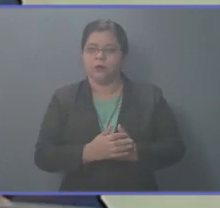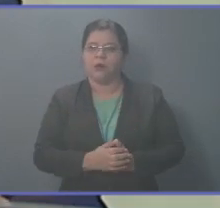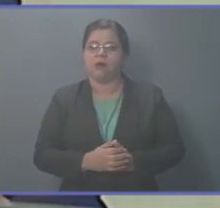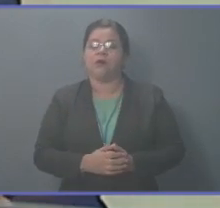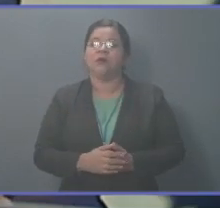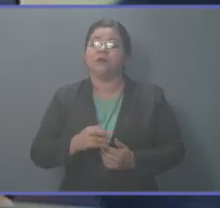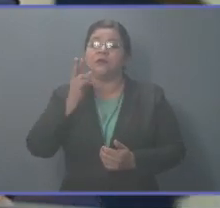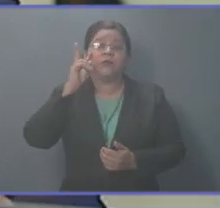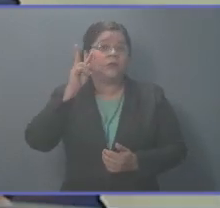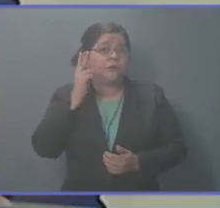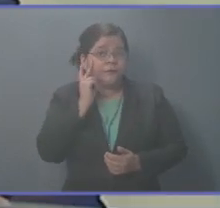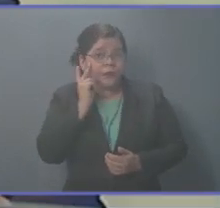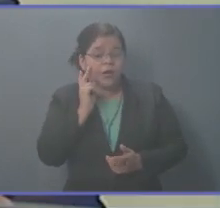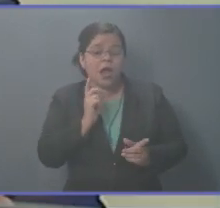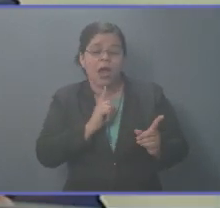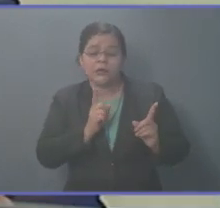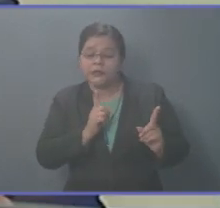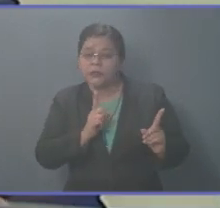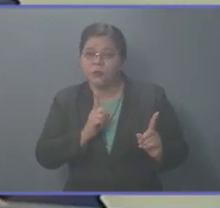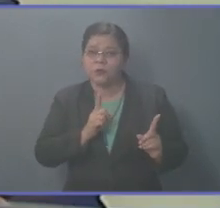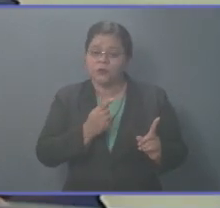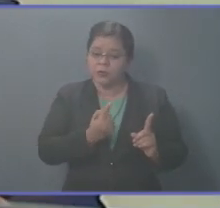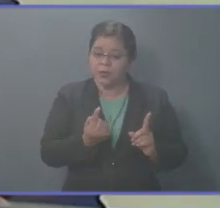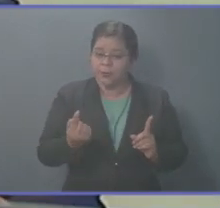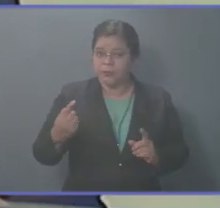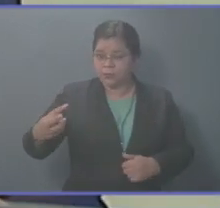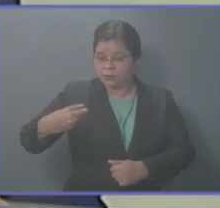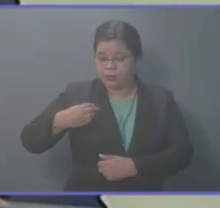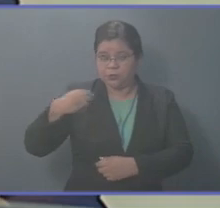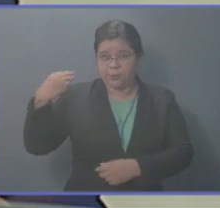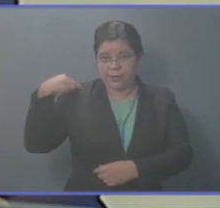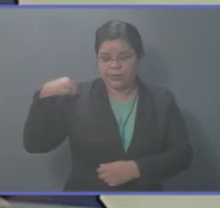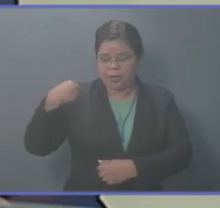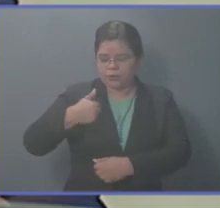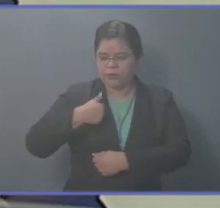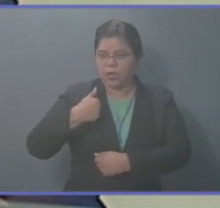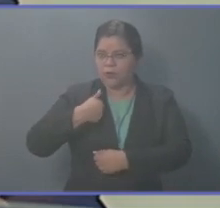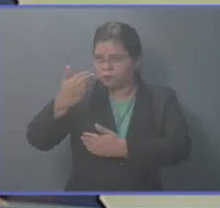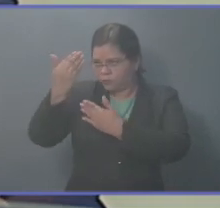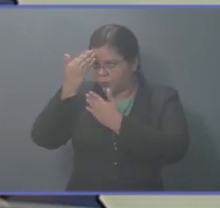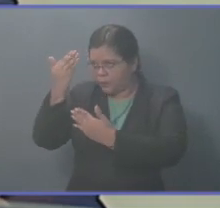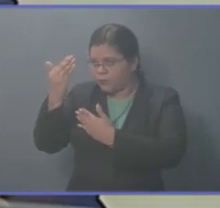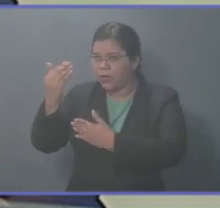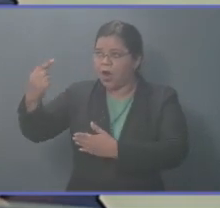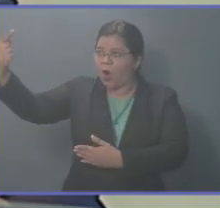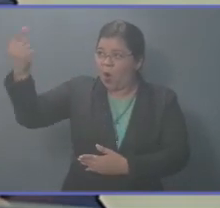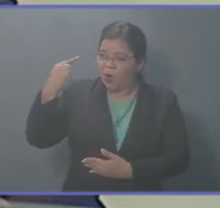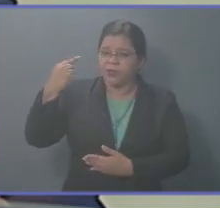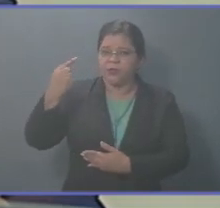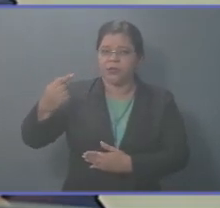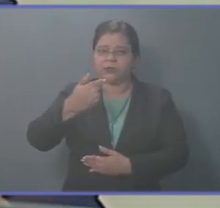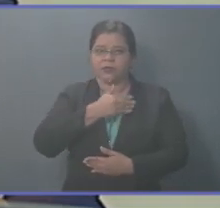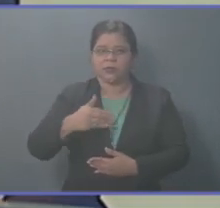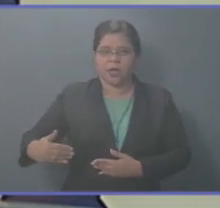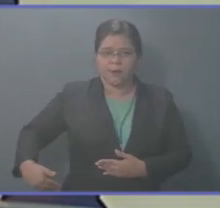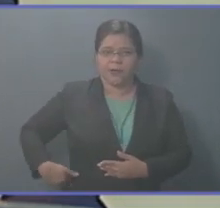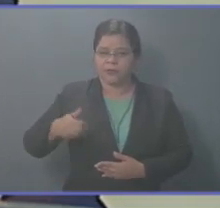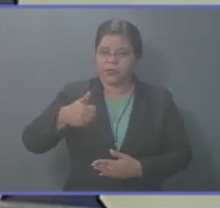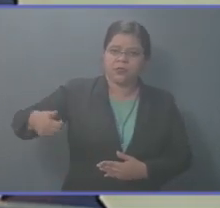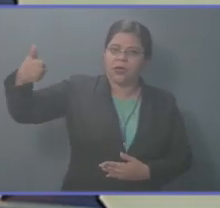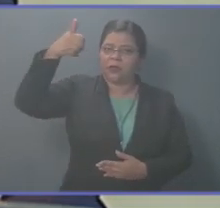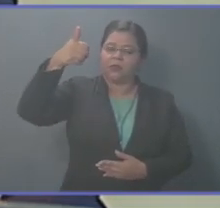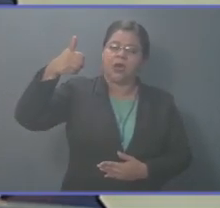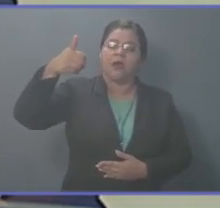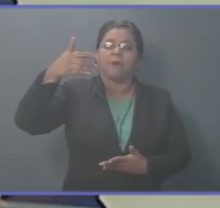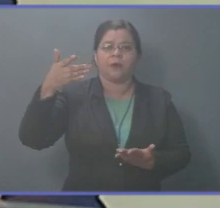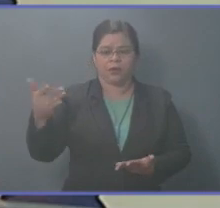Constitución consiste en la actitud de elemento militar de cumplir y hacer cumplir las órdenes impartidas por el superior en el marco